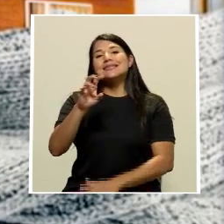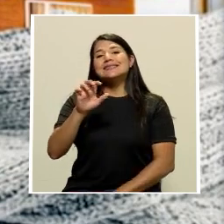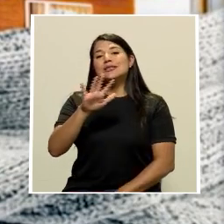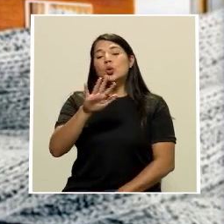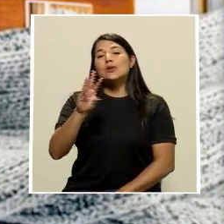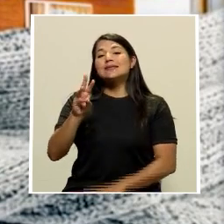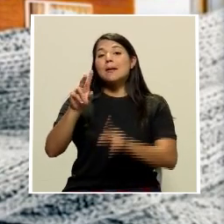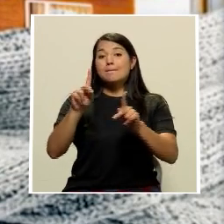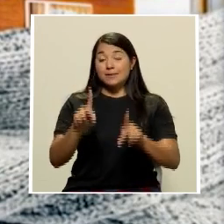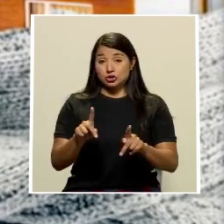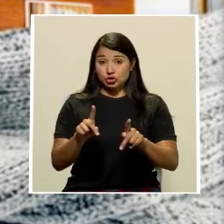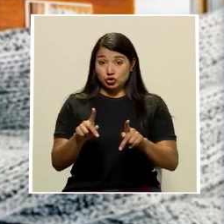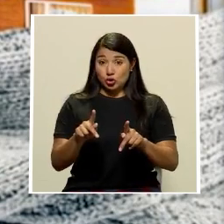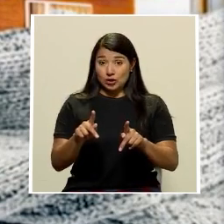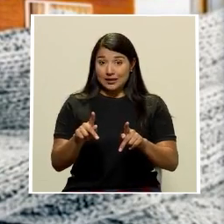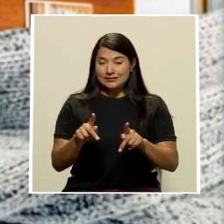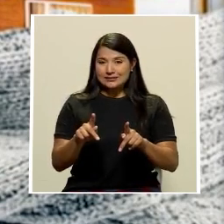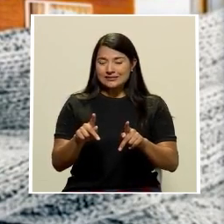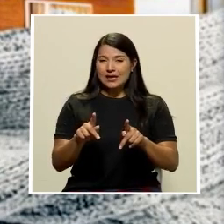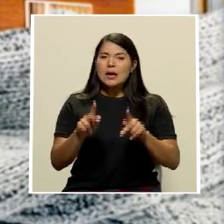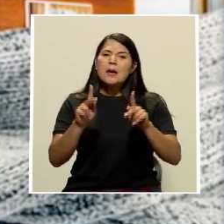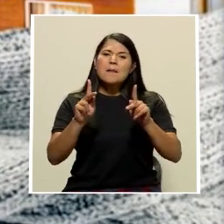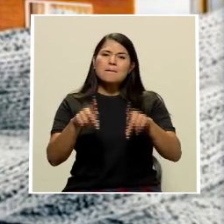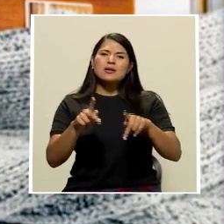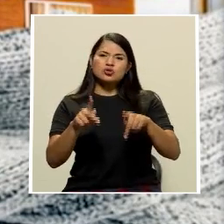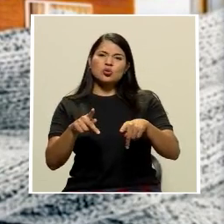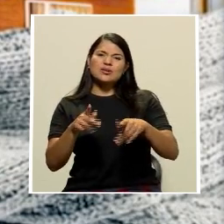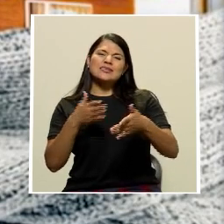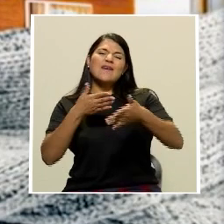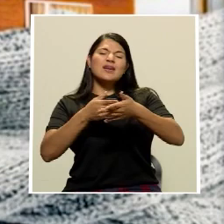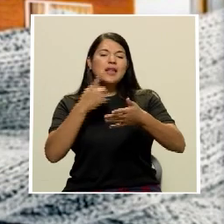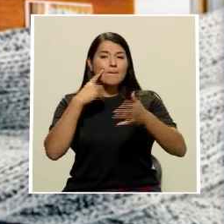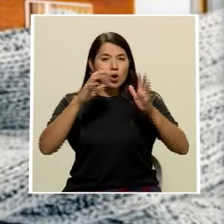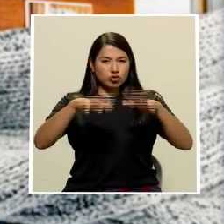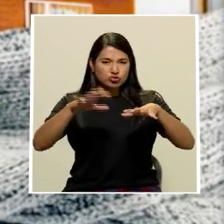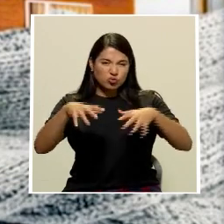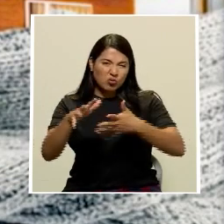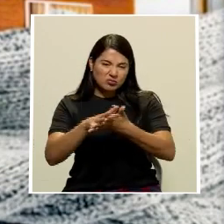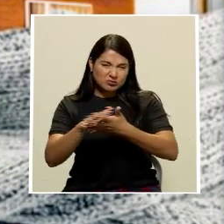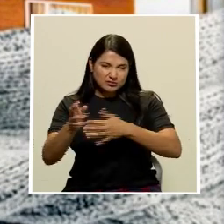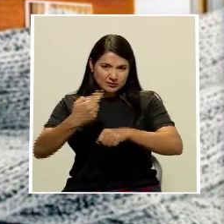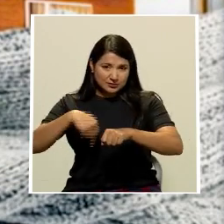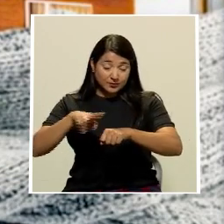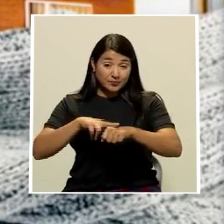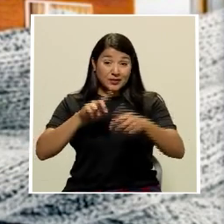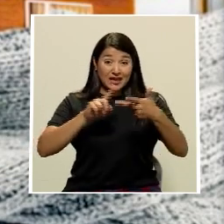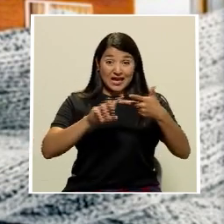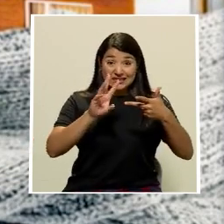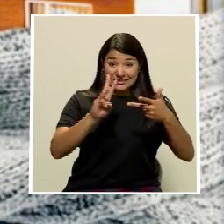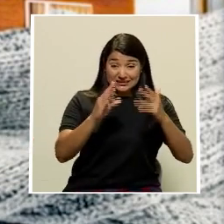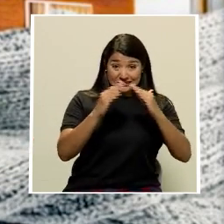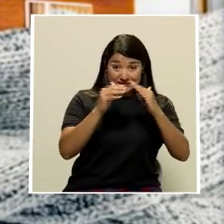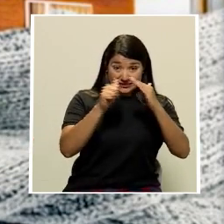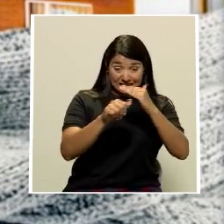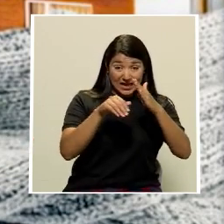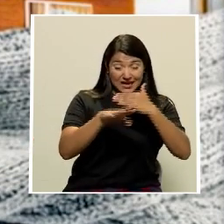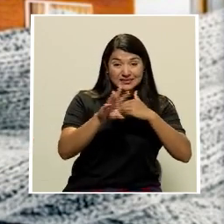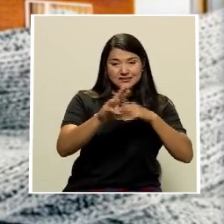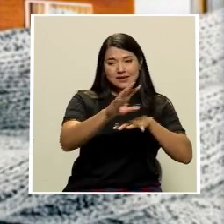14.756 personas en el caso de personas afectadas por el periodo lluvioso, 6 albergues disponibles en 3 cantones